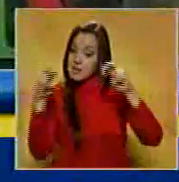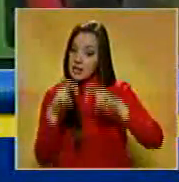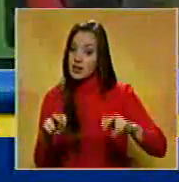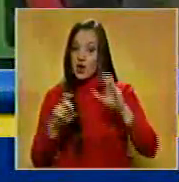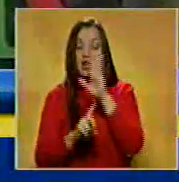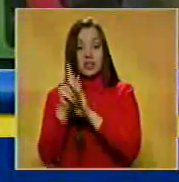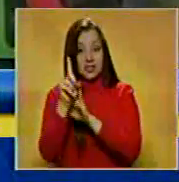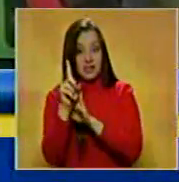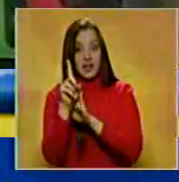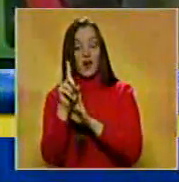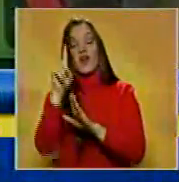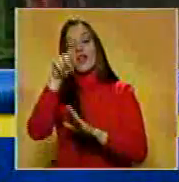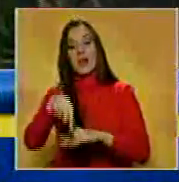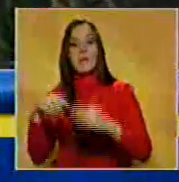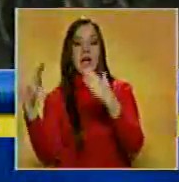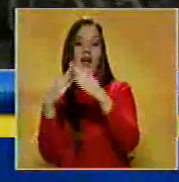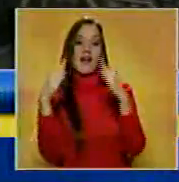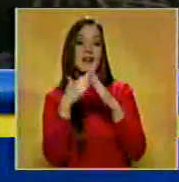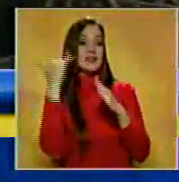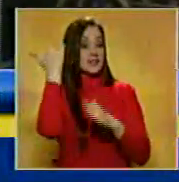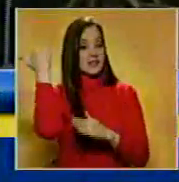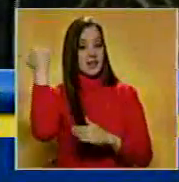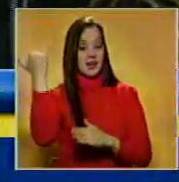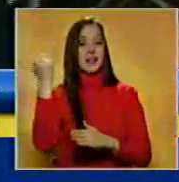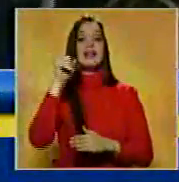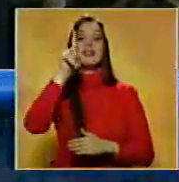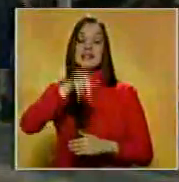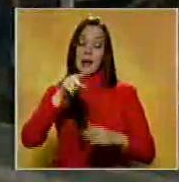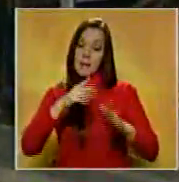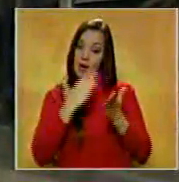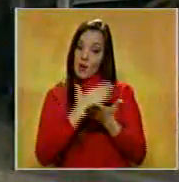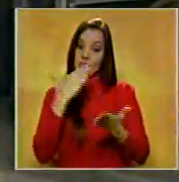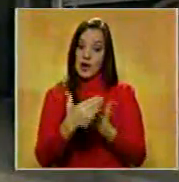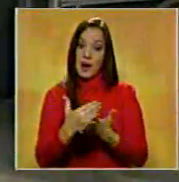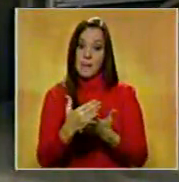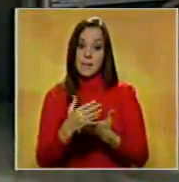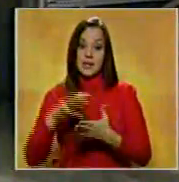como las unidades de viviendas inteligentes y una sección dedicada a los drones.